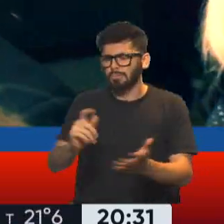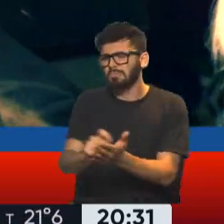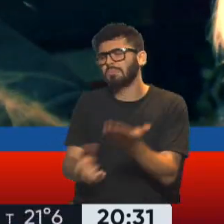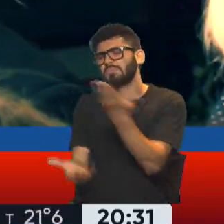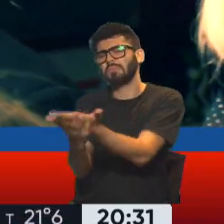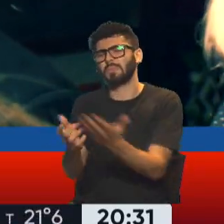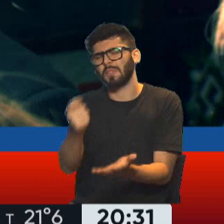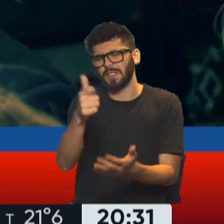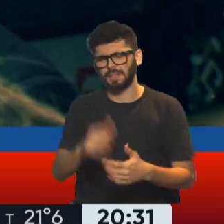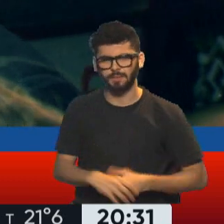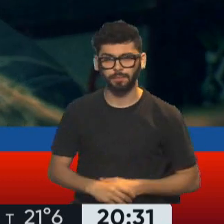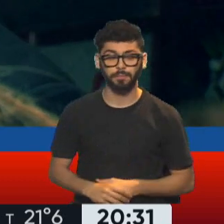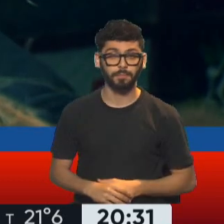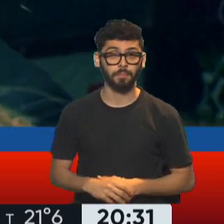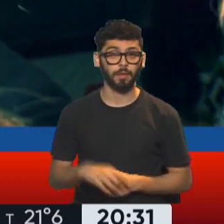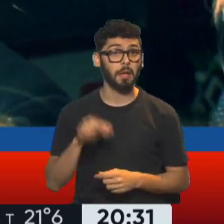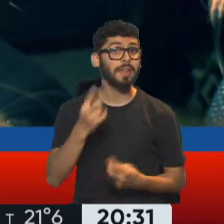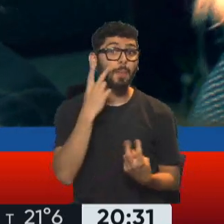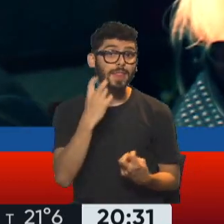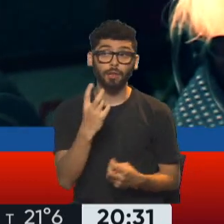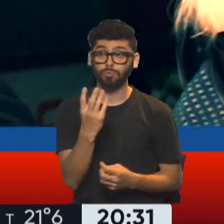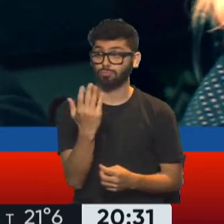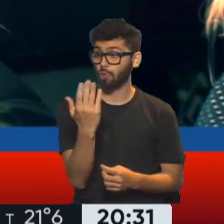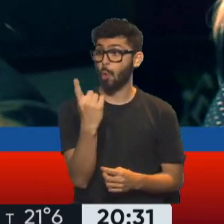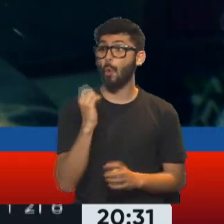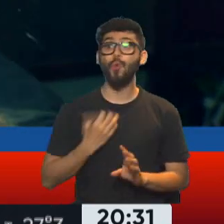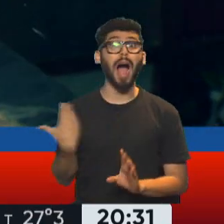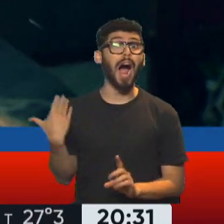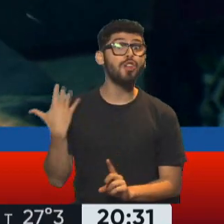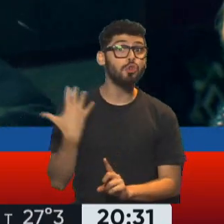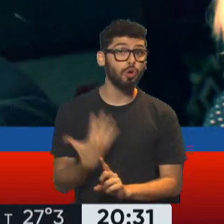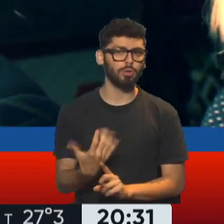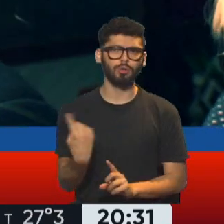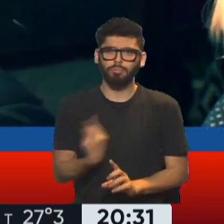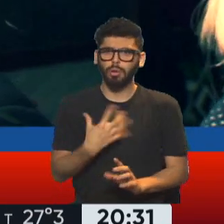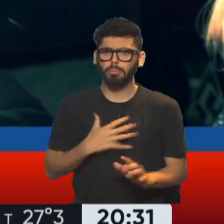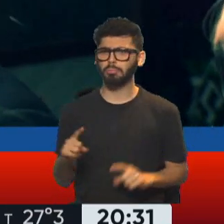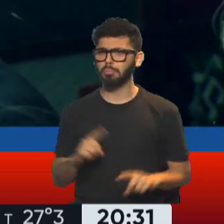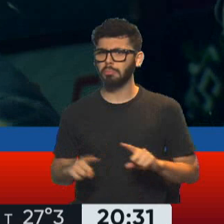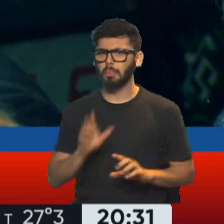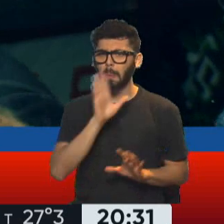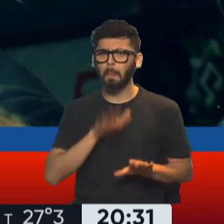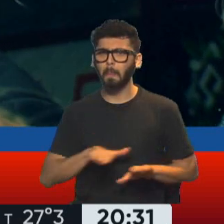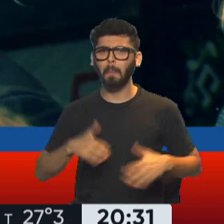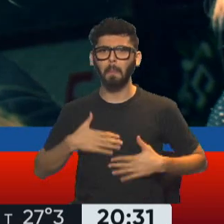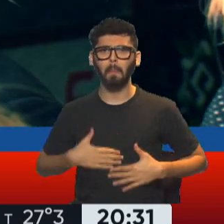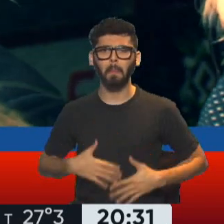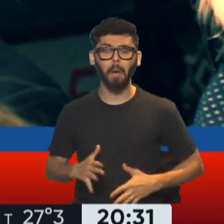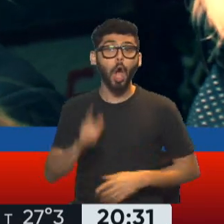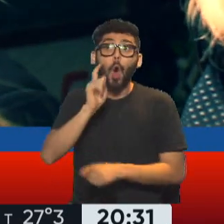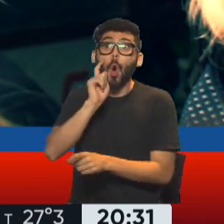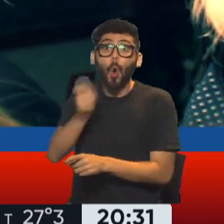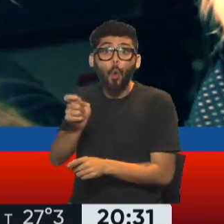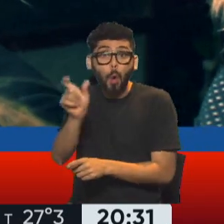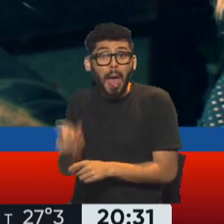más de un año que lleva adelante esta investigación, nosotros nos hemos manejado en absoluto silencio. El juez se manejó